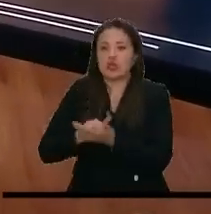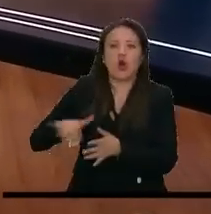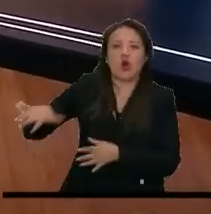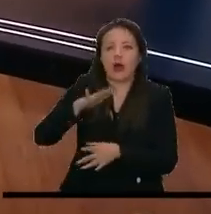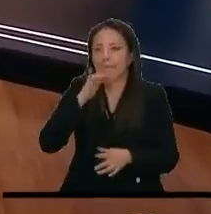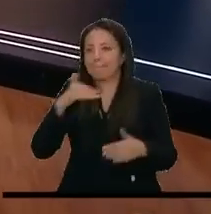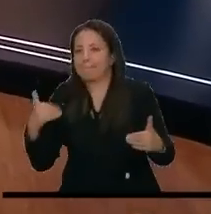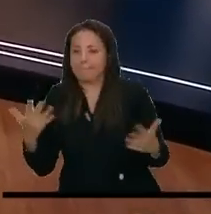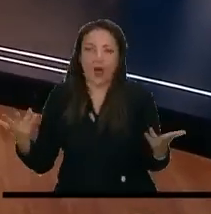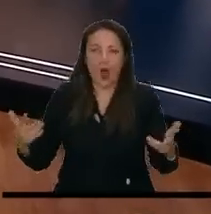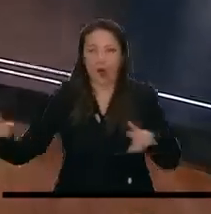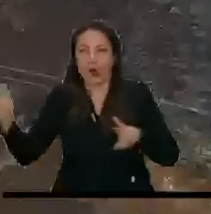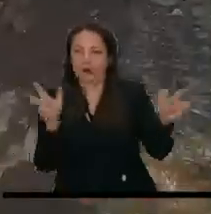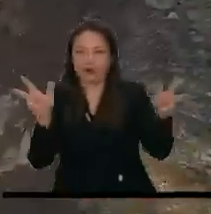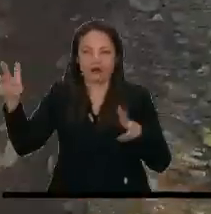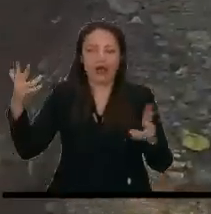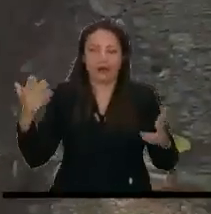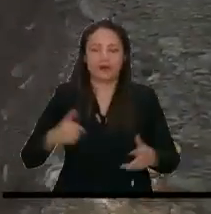siguiente crónica.